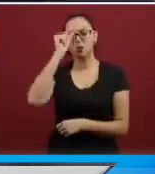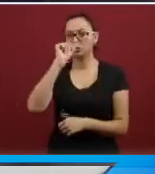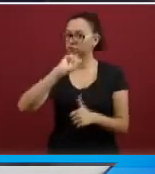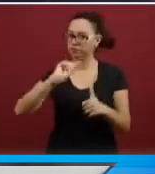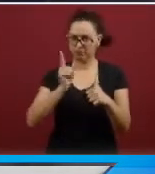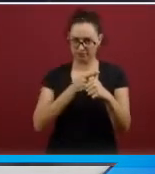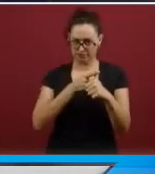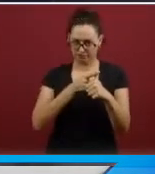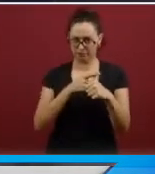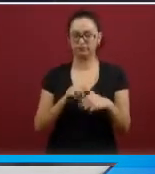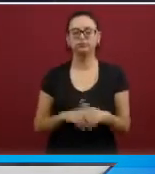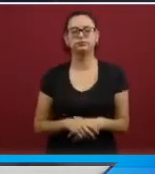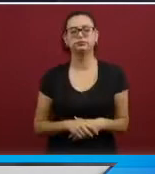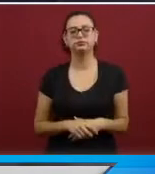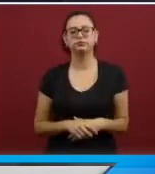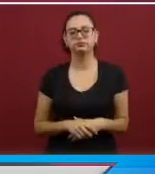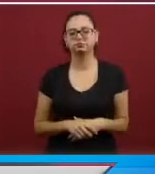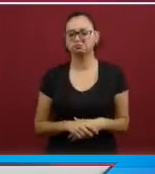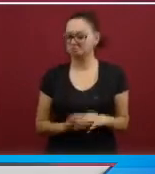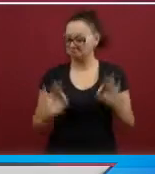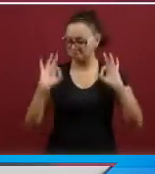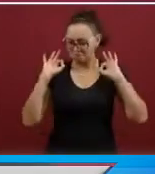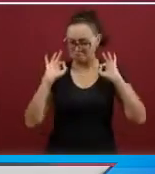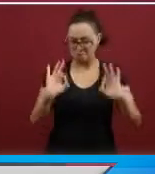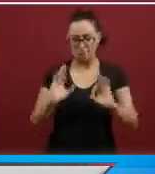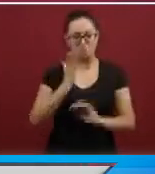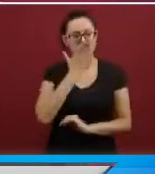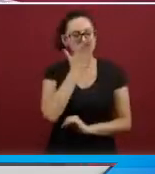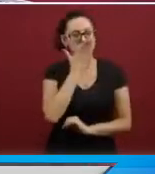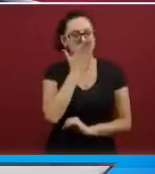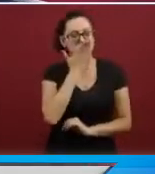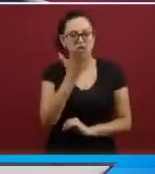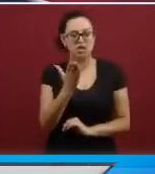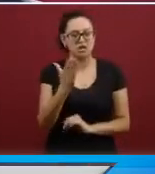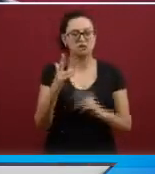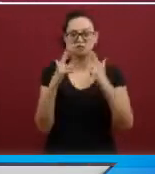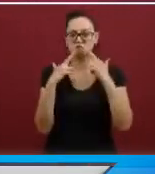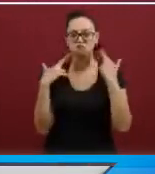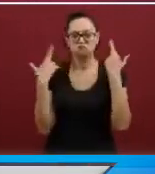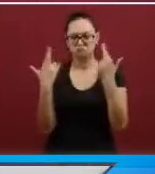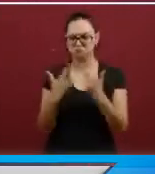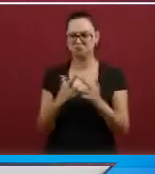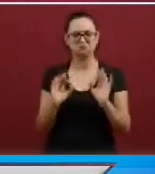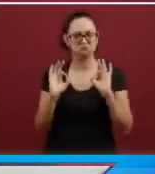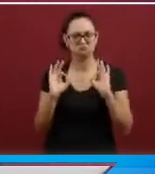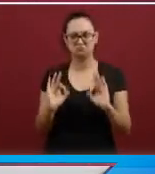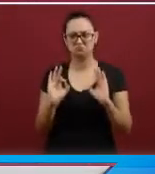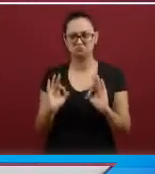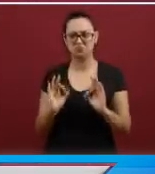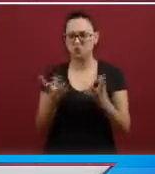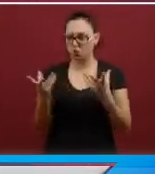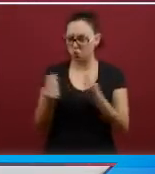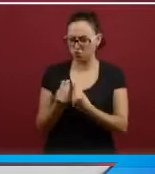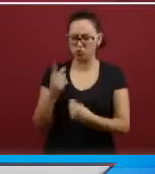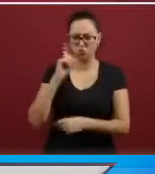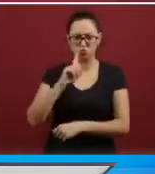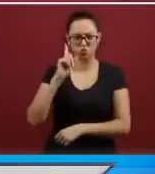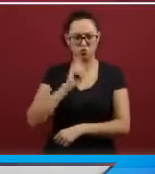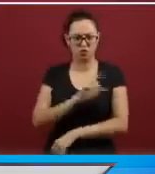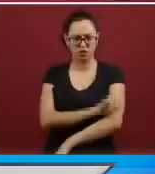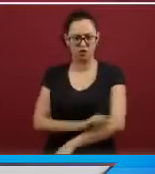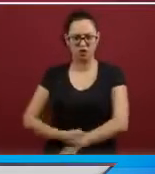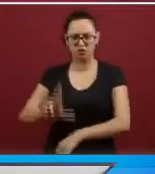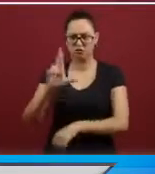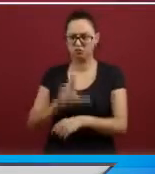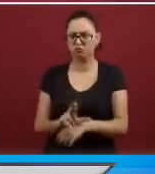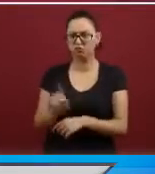el diálogo. El presidente dará respuesta puntual y por escrito a esta carta. Se reunirá nuevamente el próximo lunes. Aunque hay diferencias, la reunión se dio en un